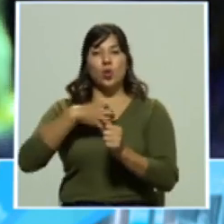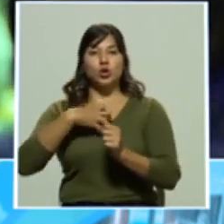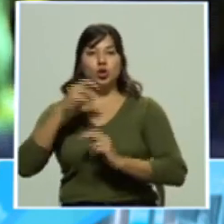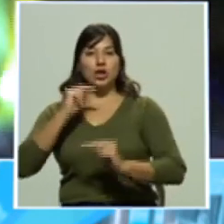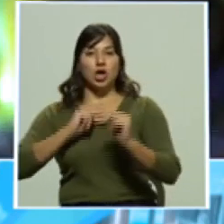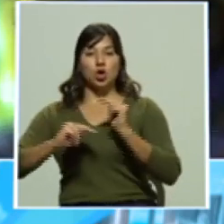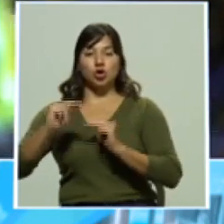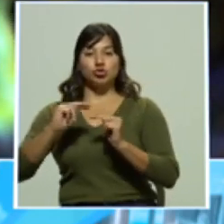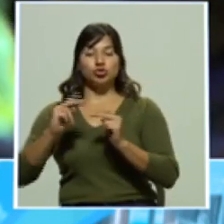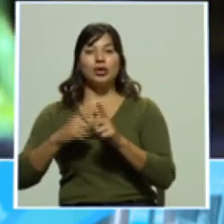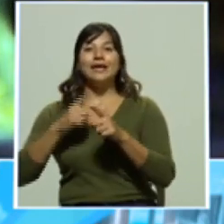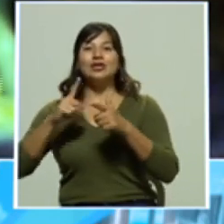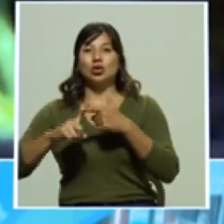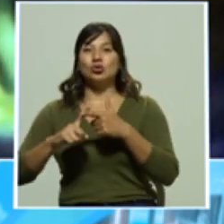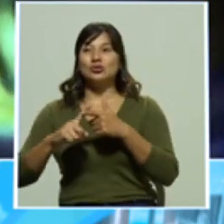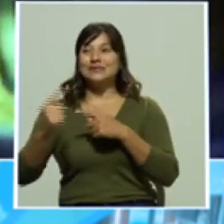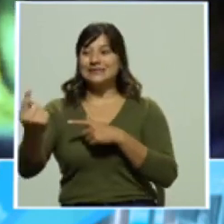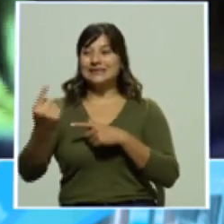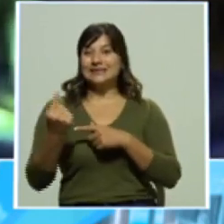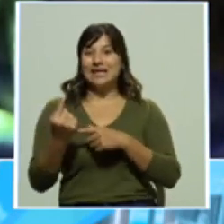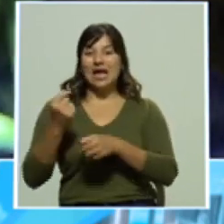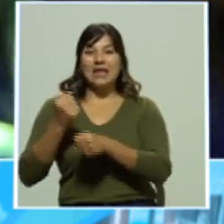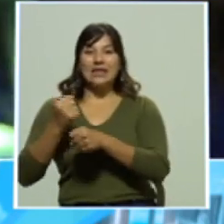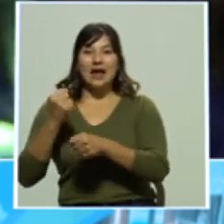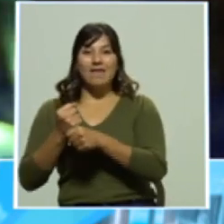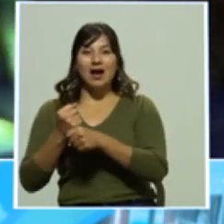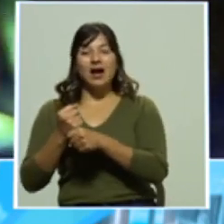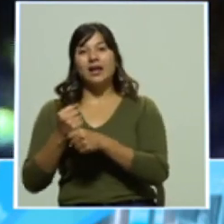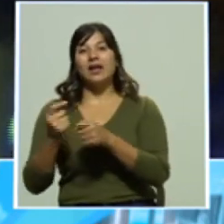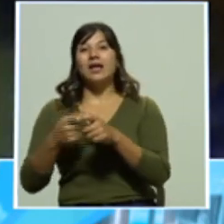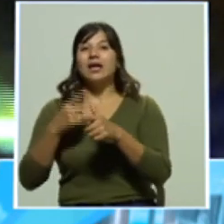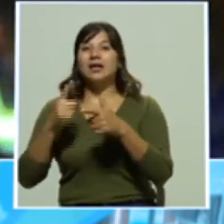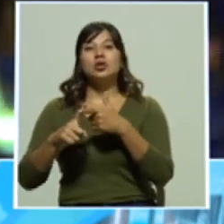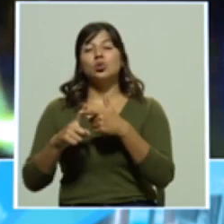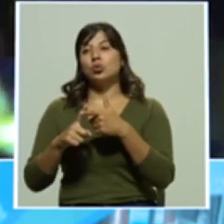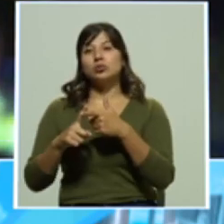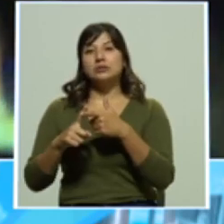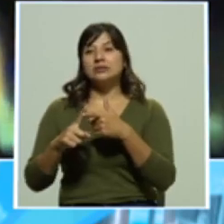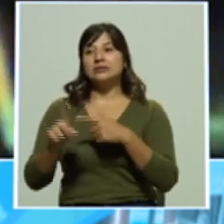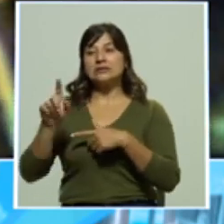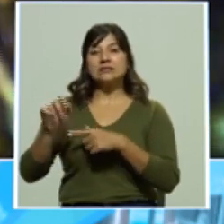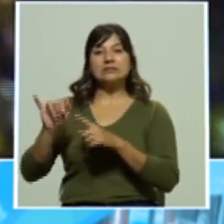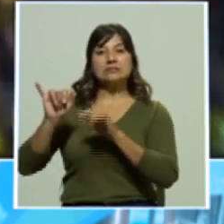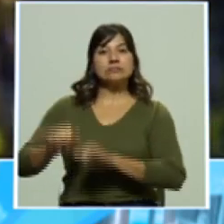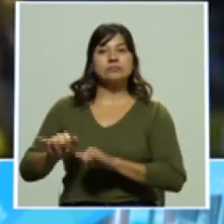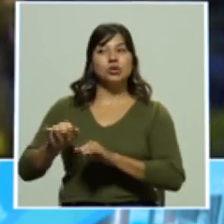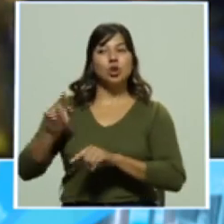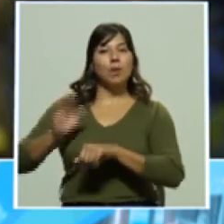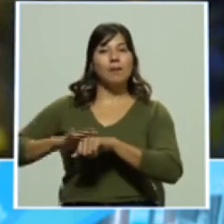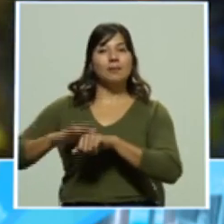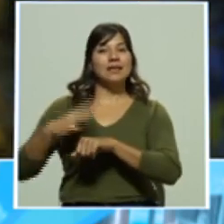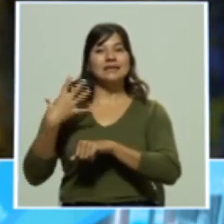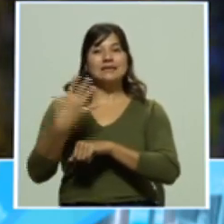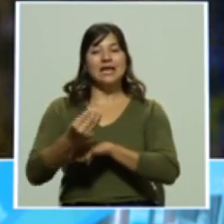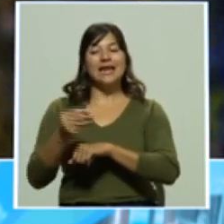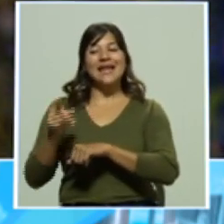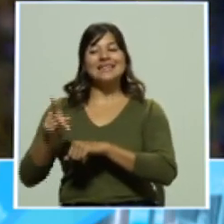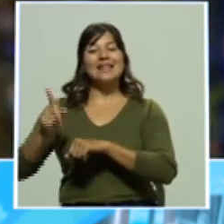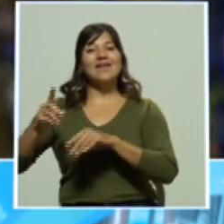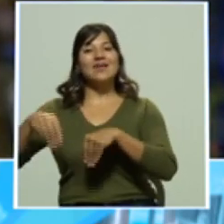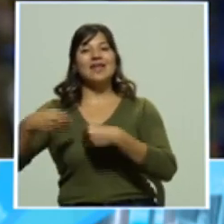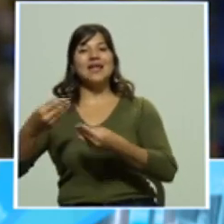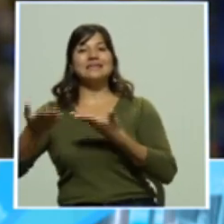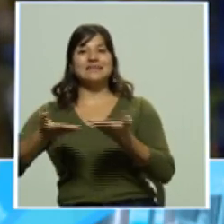a las mujeres sometidas a los encuentros sexuales que mantenían con los usuarios de este tipo de servicio. ¿Cuántas? Aquí en ustedes nos